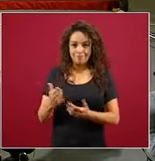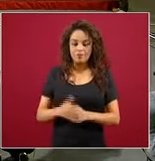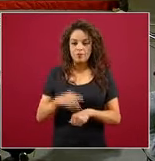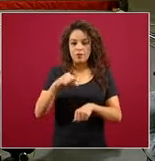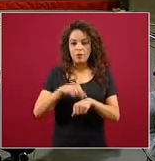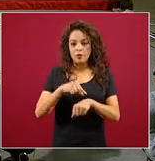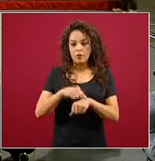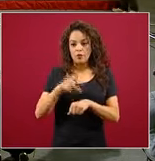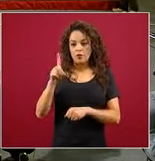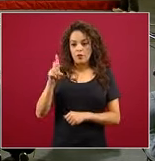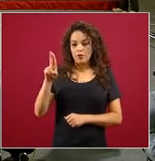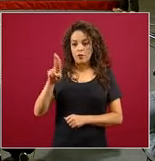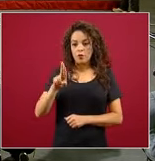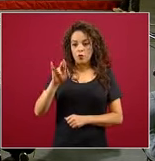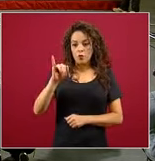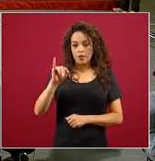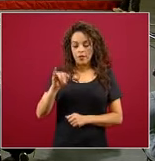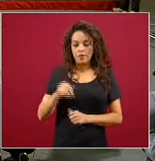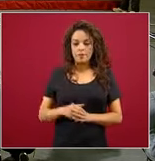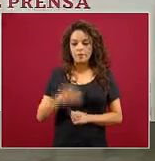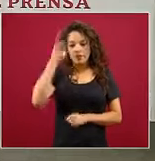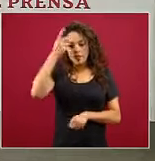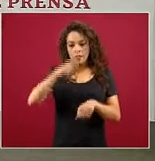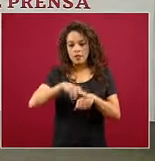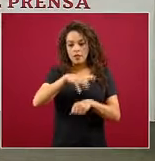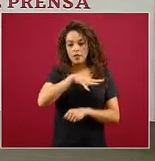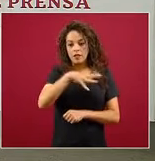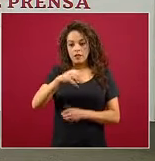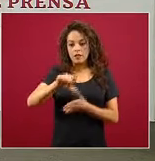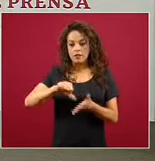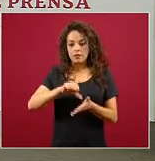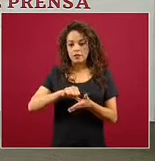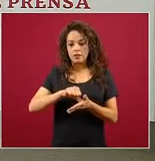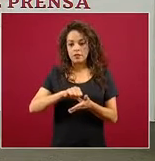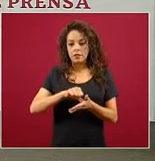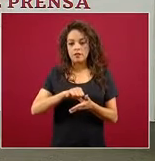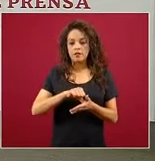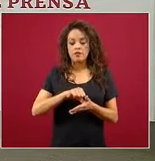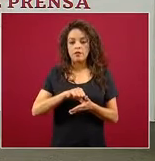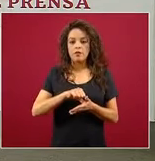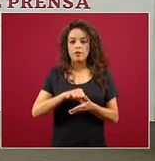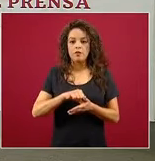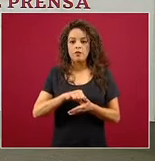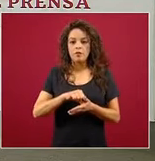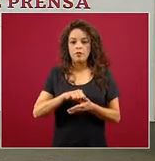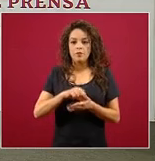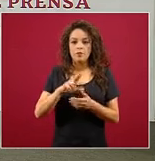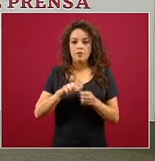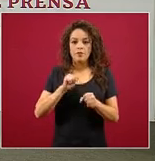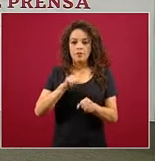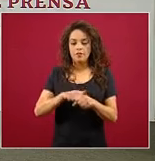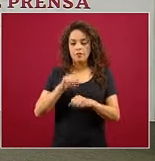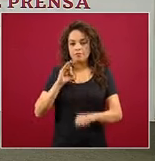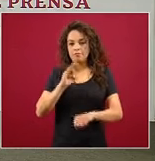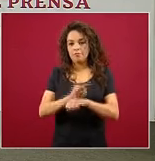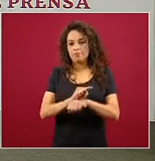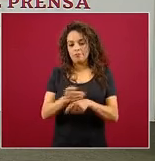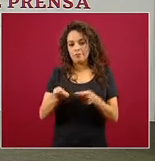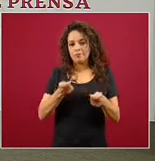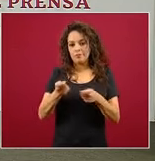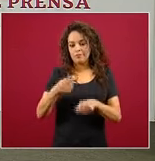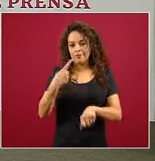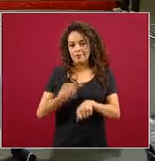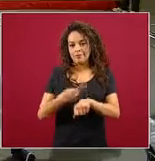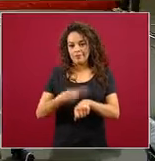Ruy López Ridaura, director general del Centro Nacional de Prevención y Control de Enfermedades de